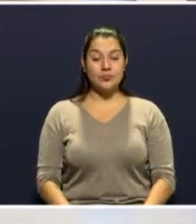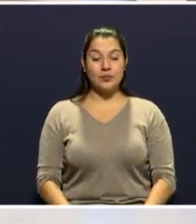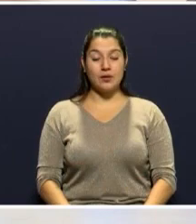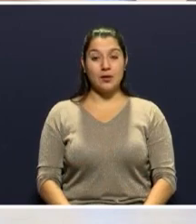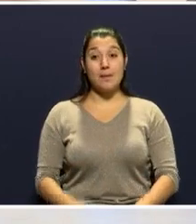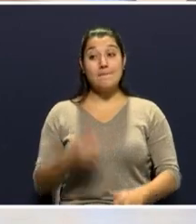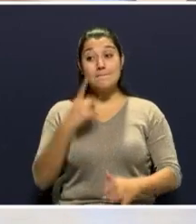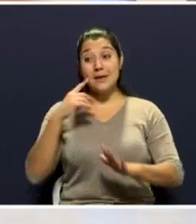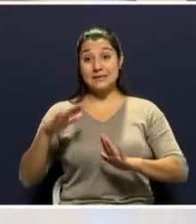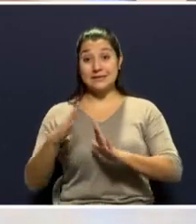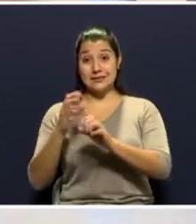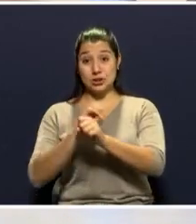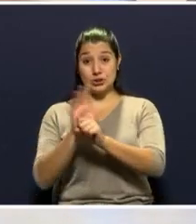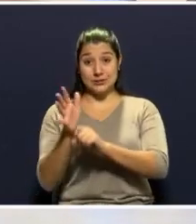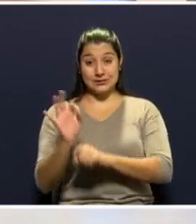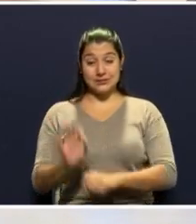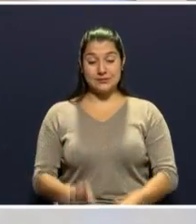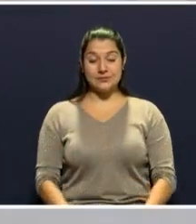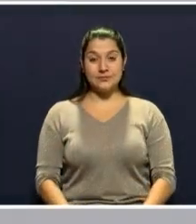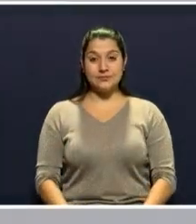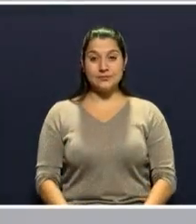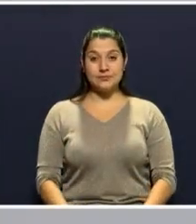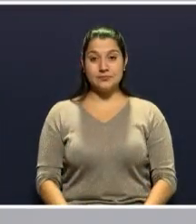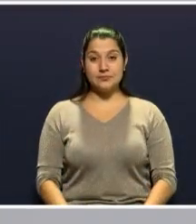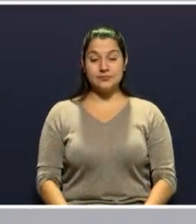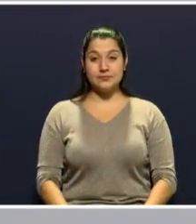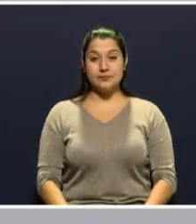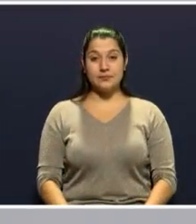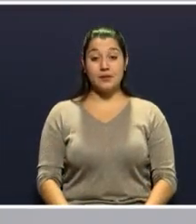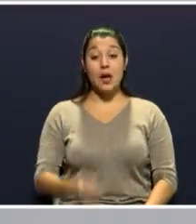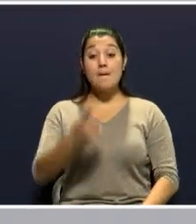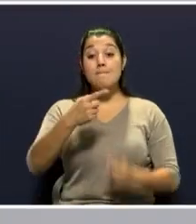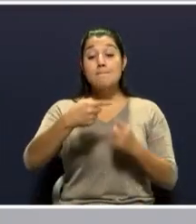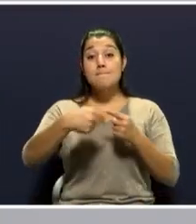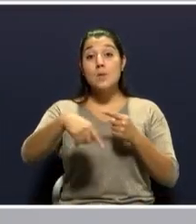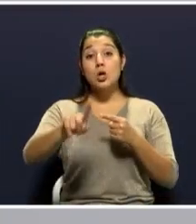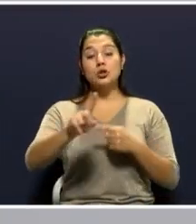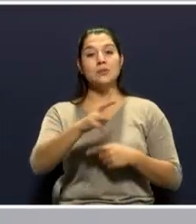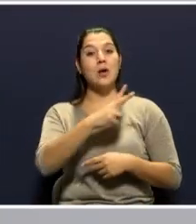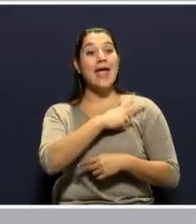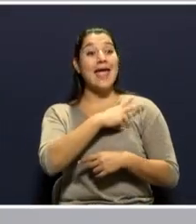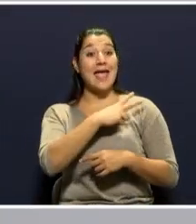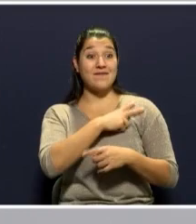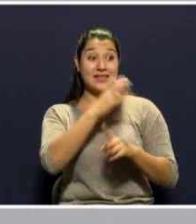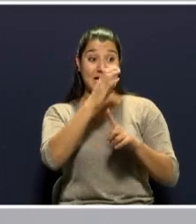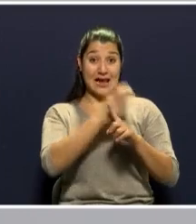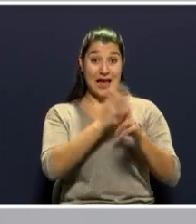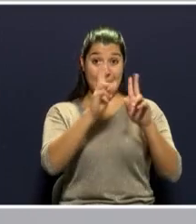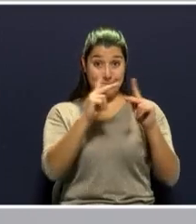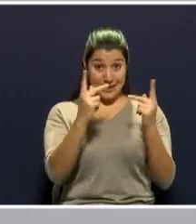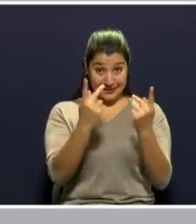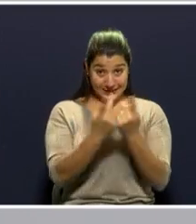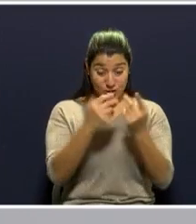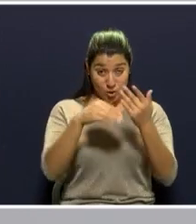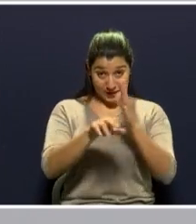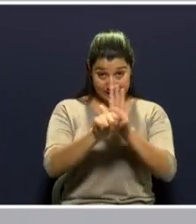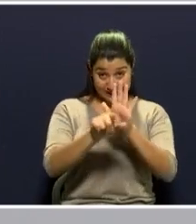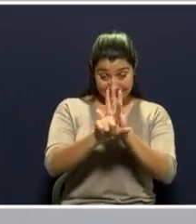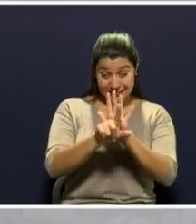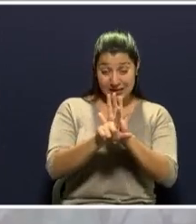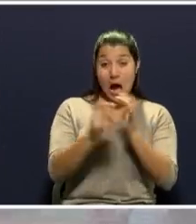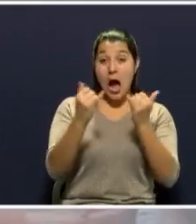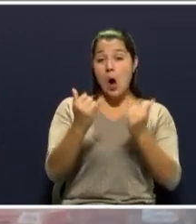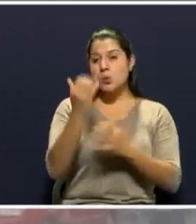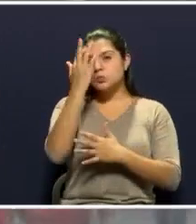frente a la crisis sanitaria. Y las próximas jefaturas de fracción en el Congreso están preocupadas